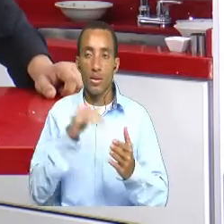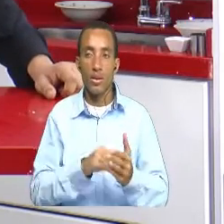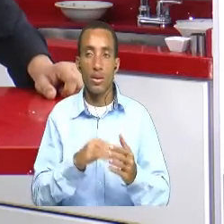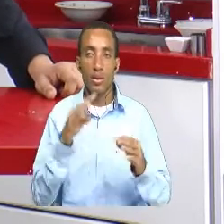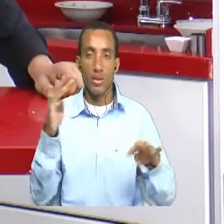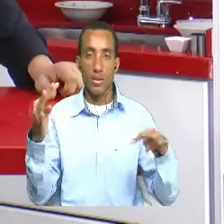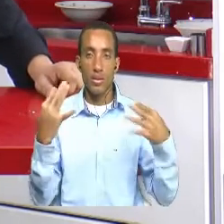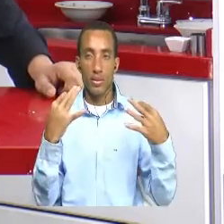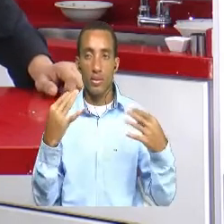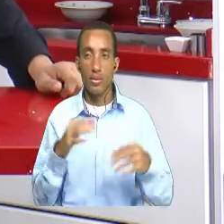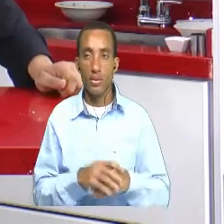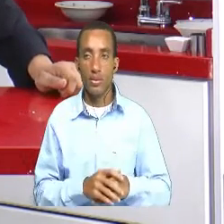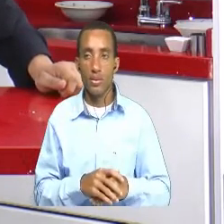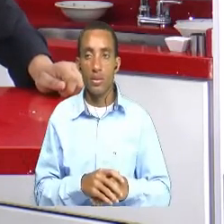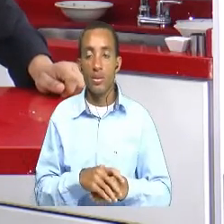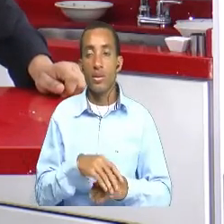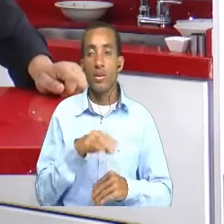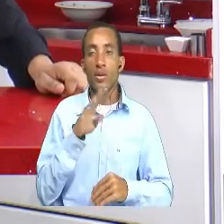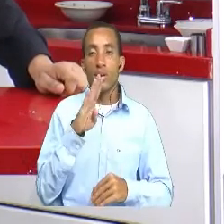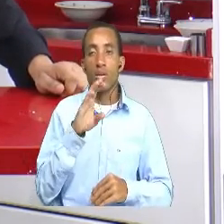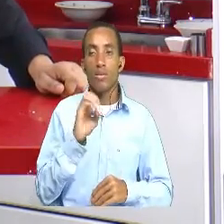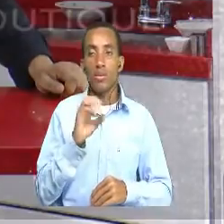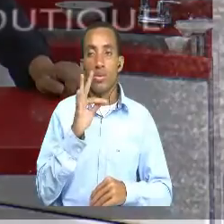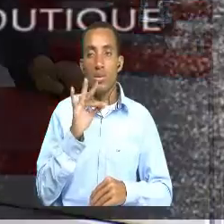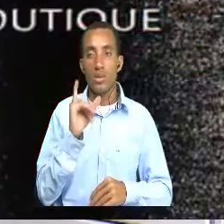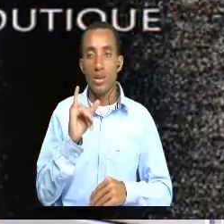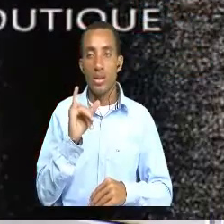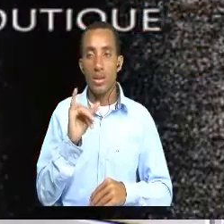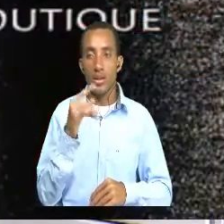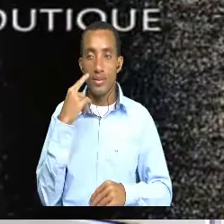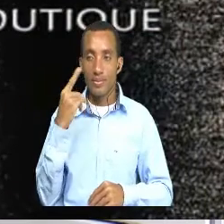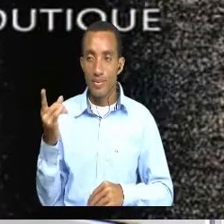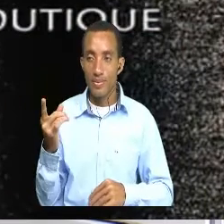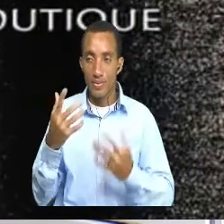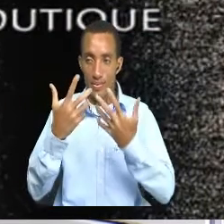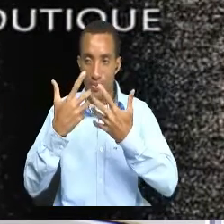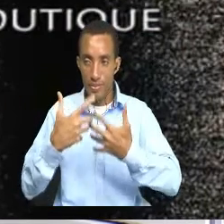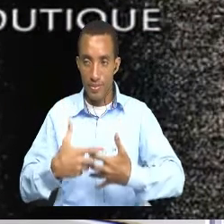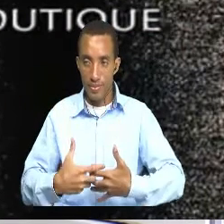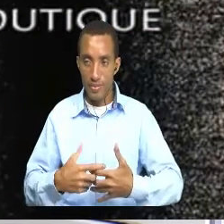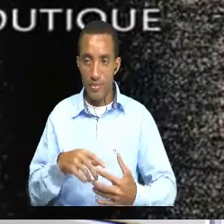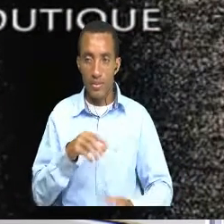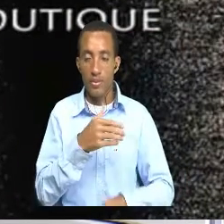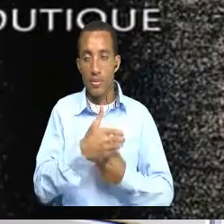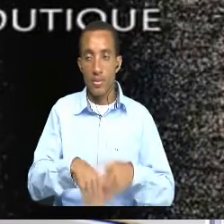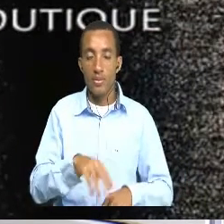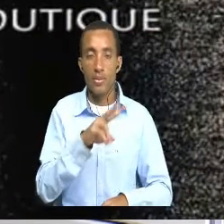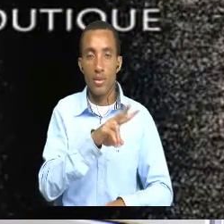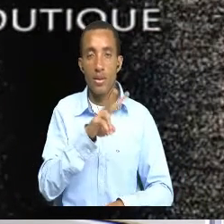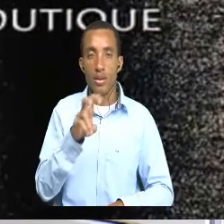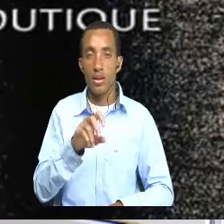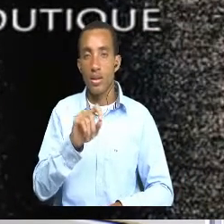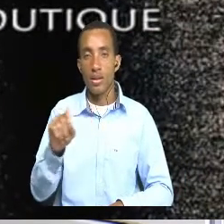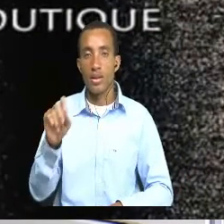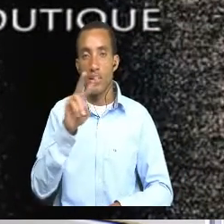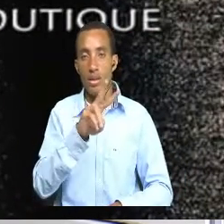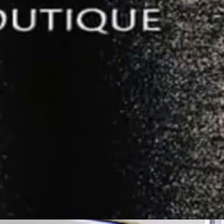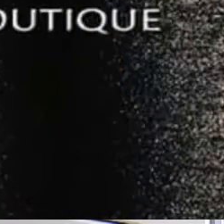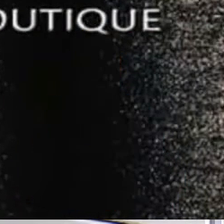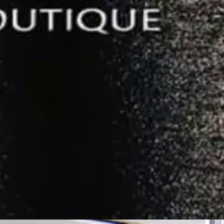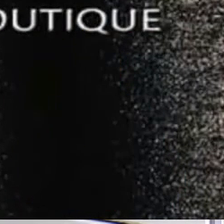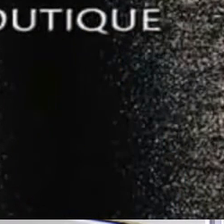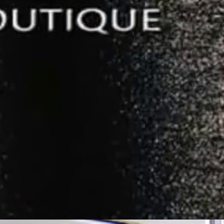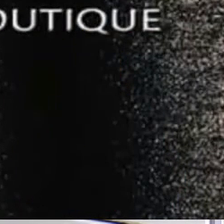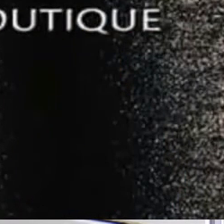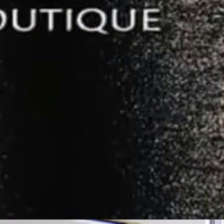mi una boutique que se encuentra ubicado ahí en la calle 49 número 17 28 de la zona rosa visite mima útil porque las